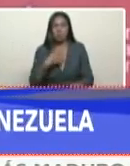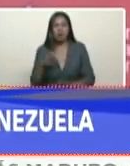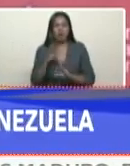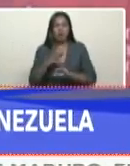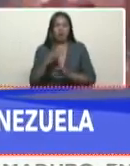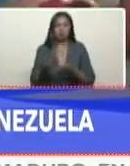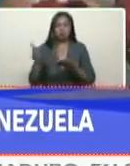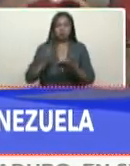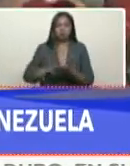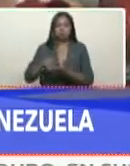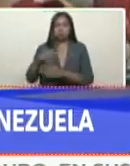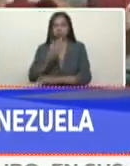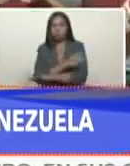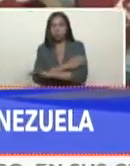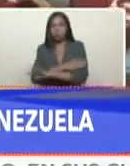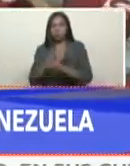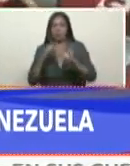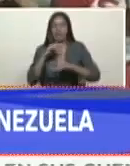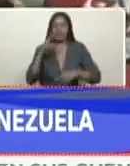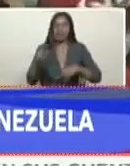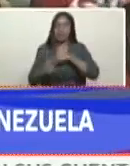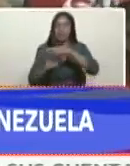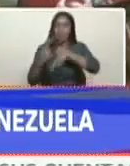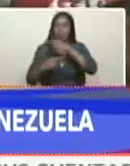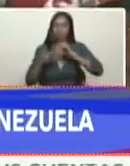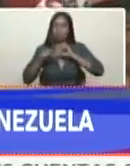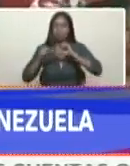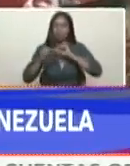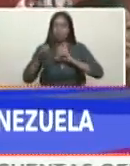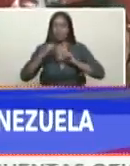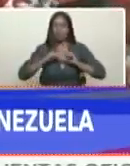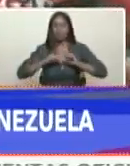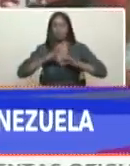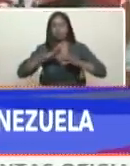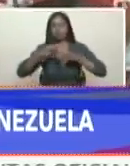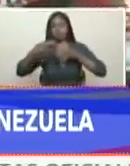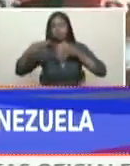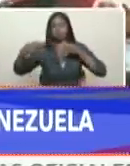buenas. Aquí habrá revolución